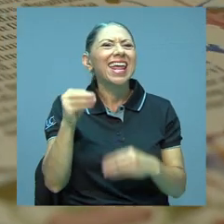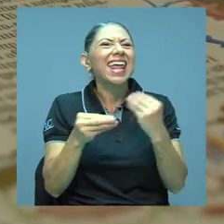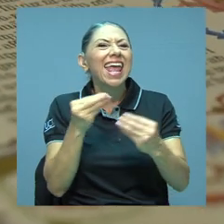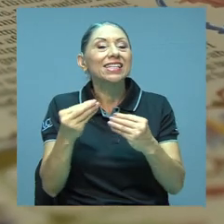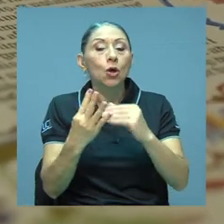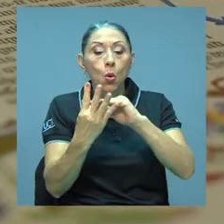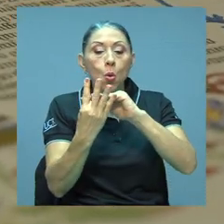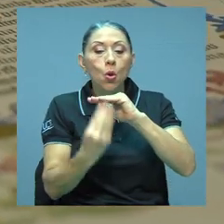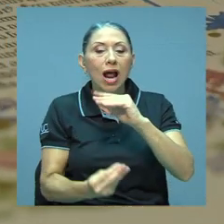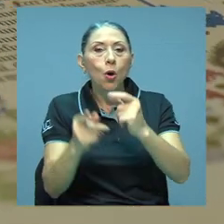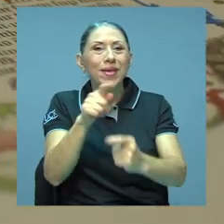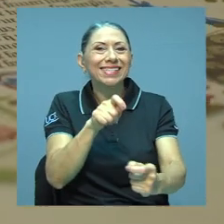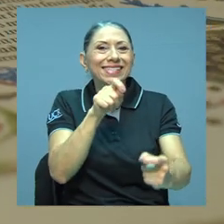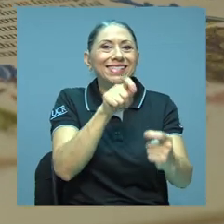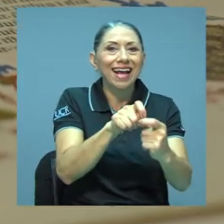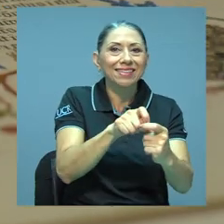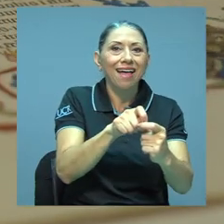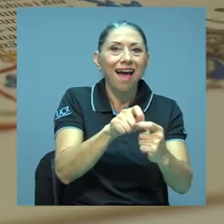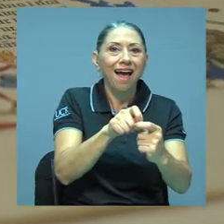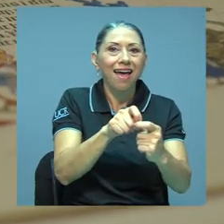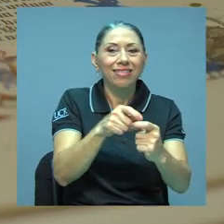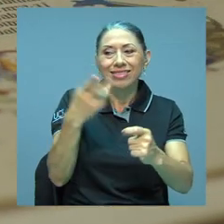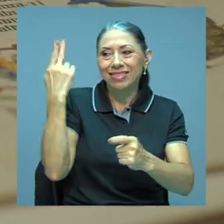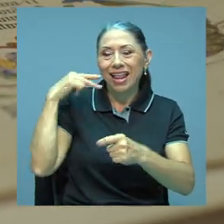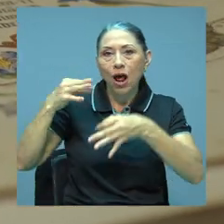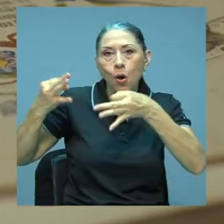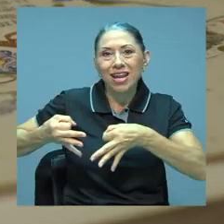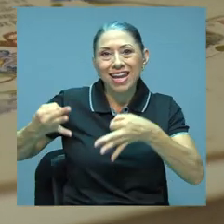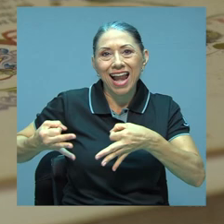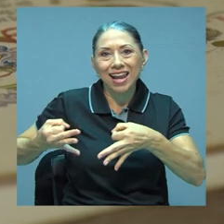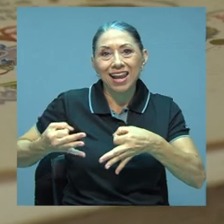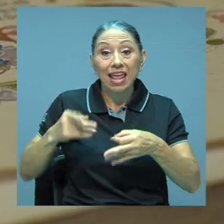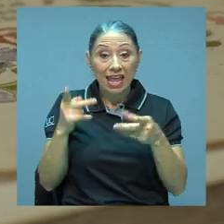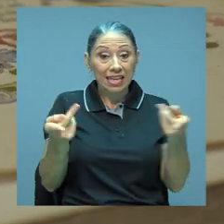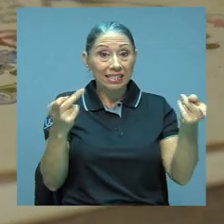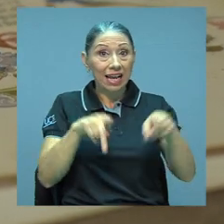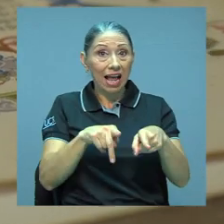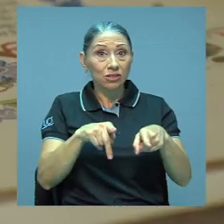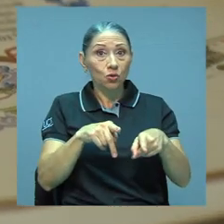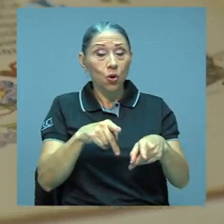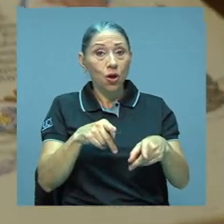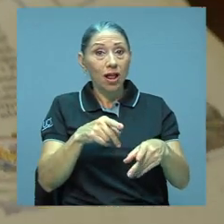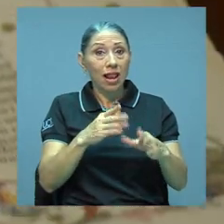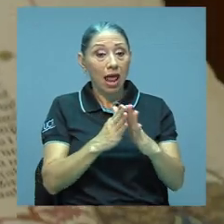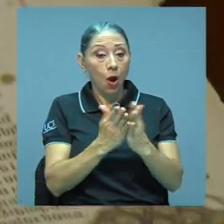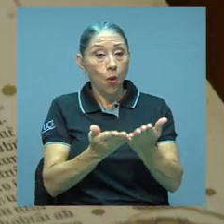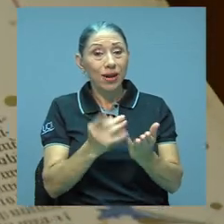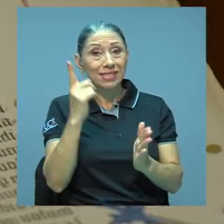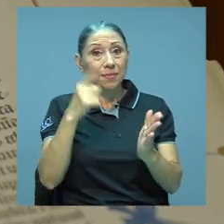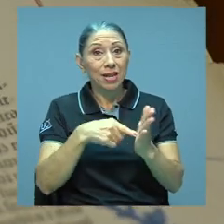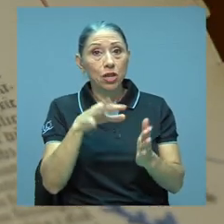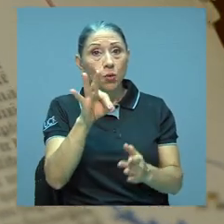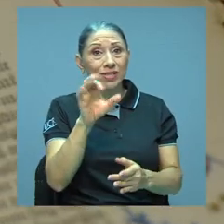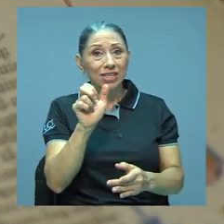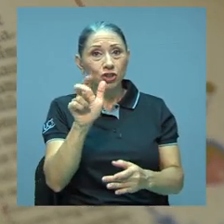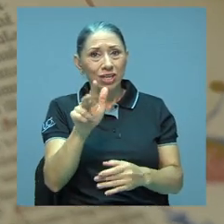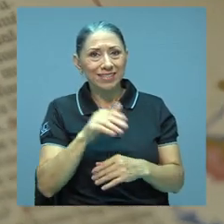exacta, una copia exacta de la obra original. En este caso, la obra es de 1903 y como podemos